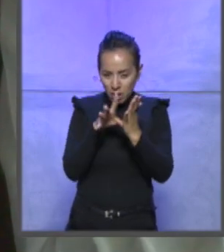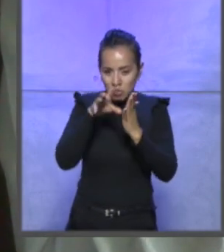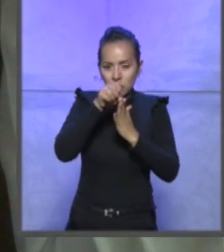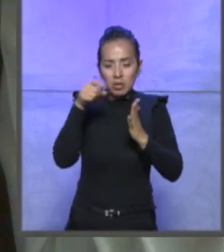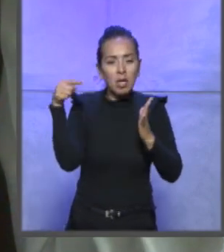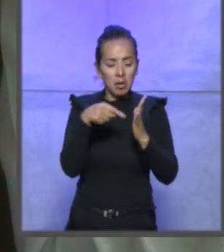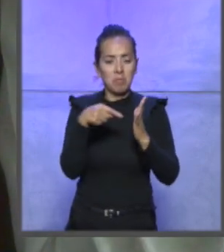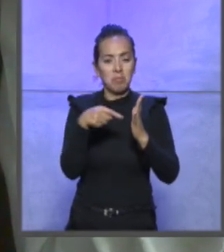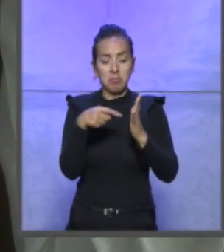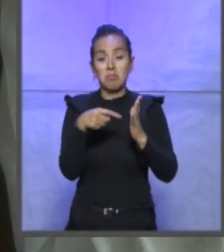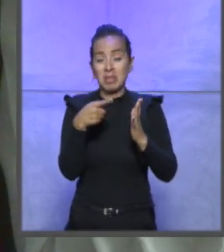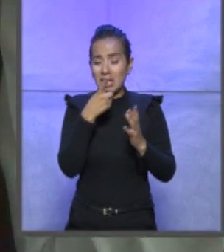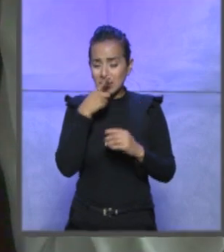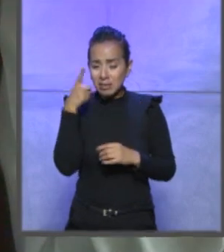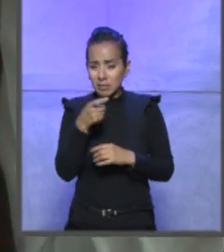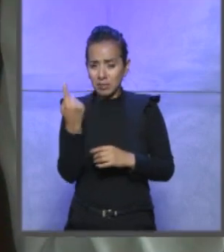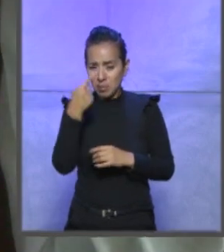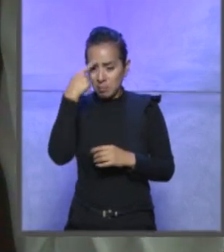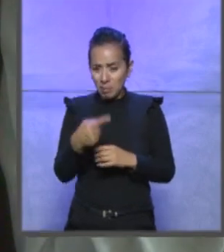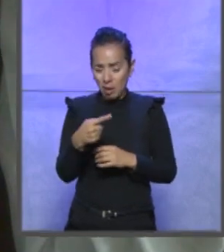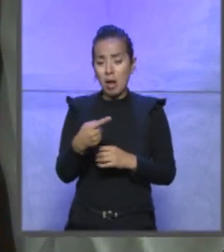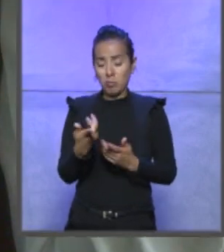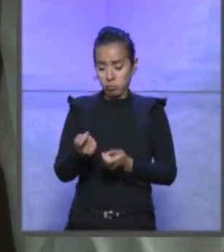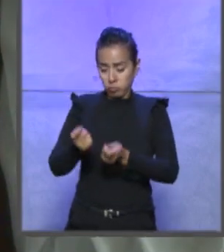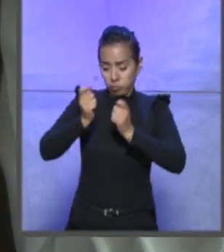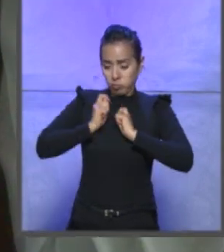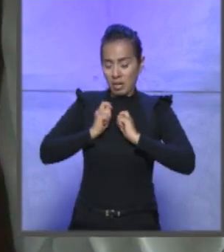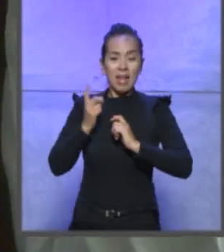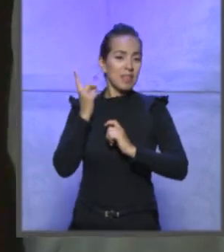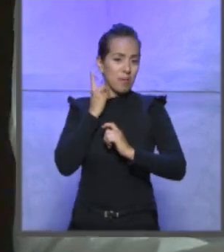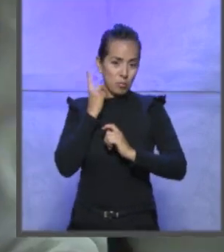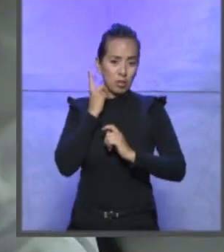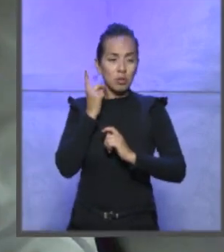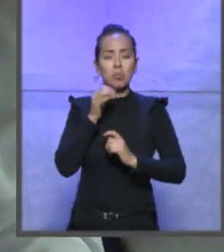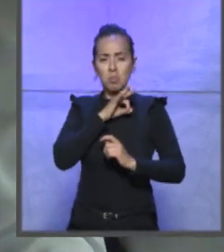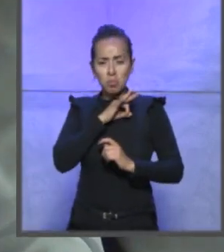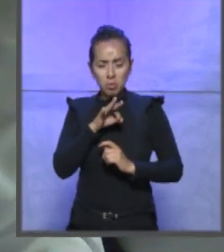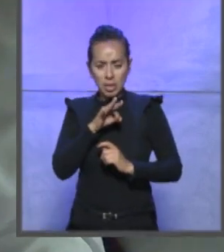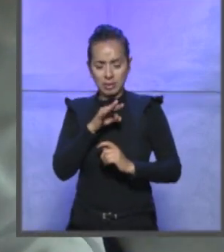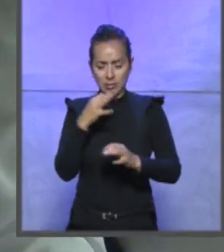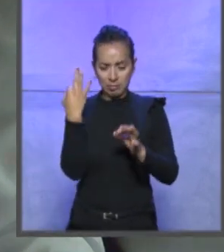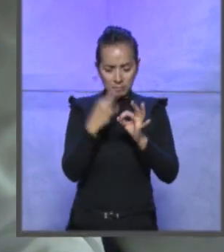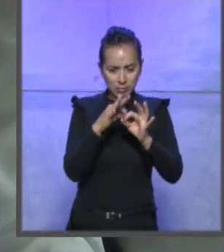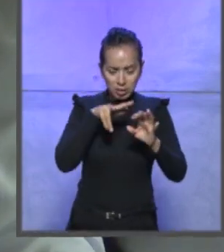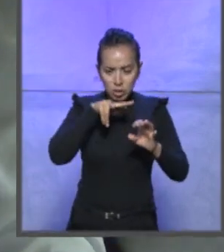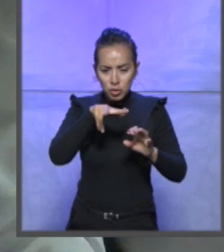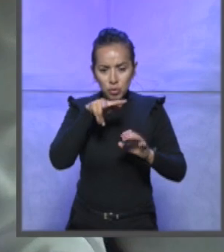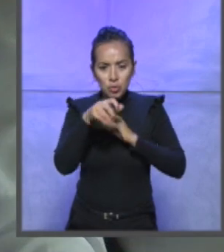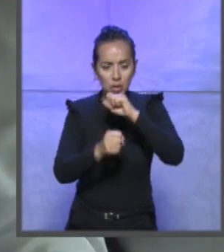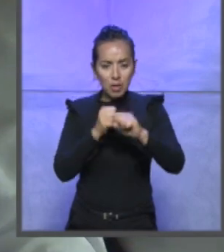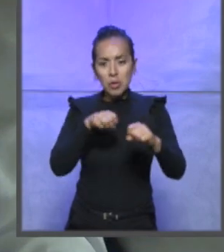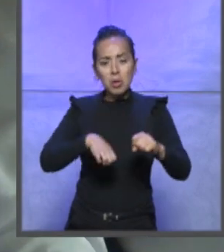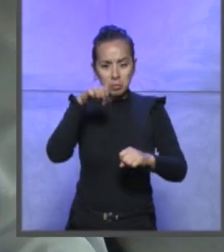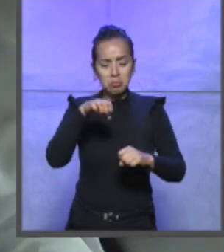Constitución Política de los Estados Unidos Mexicanos, que nos dice que para ocupar un cargo, para ser diputado, ya puedas tener cumplidos los 18 años de